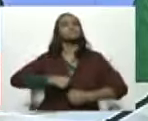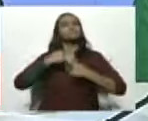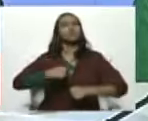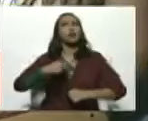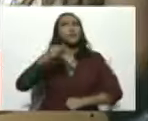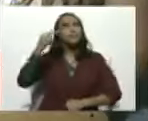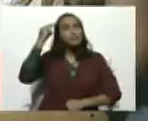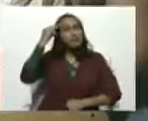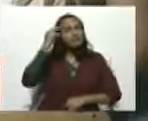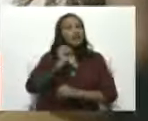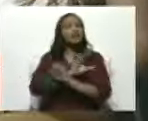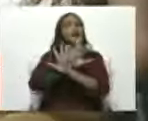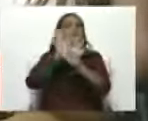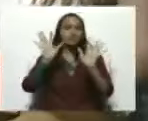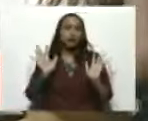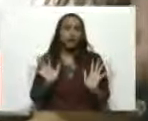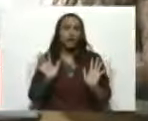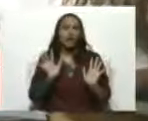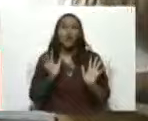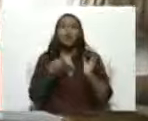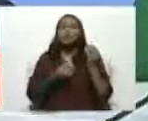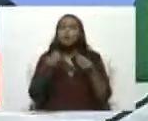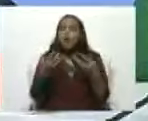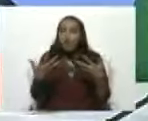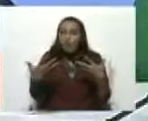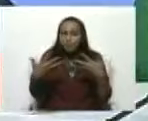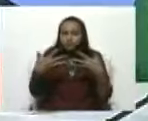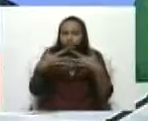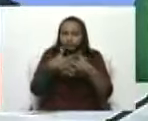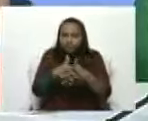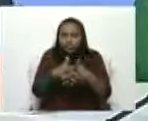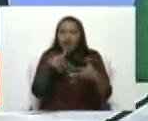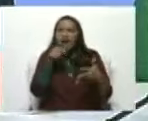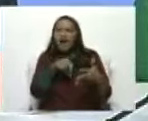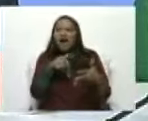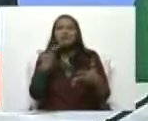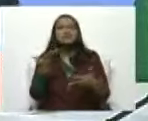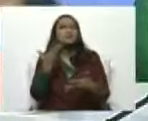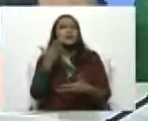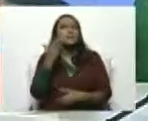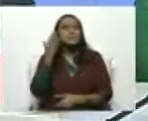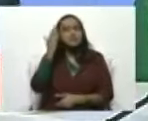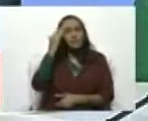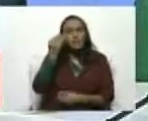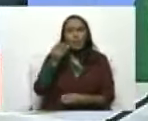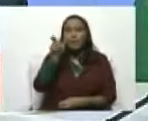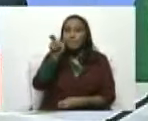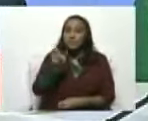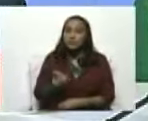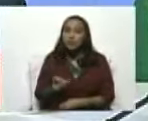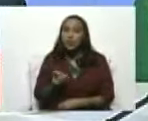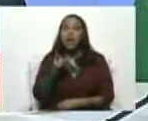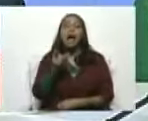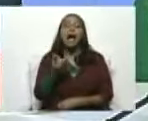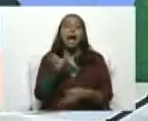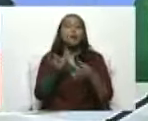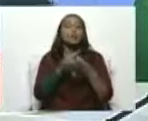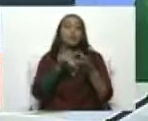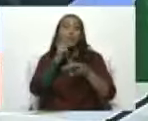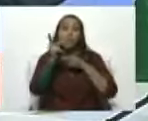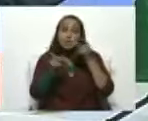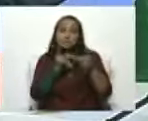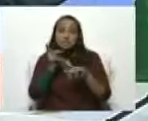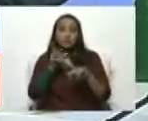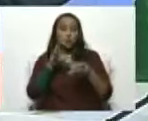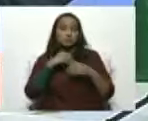hacemos los cruces, vamos a saber, por ejemplo, cuando una persona es de un partido político, pero también está en los CLAC, esa persona